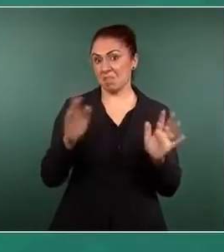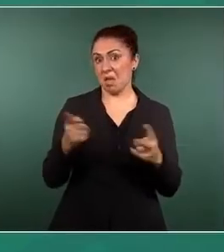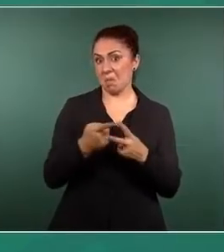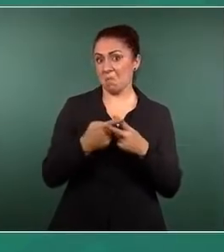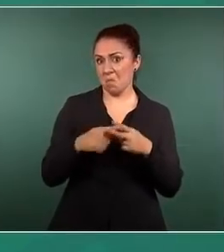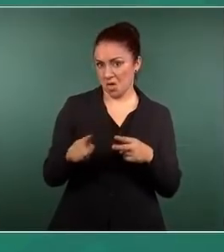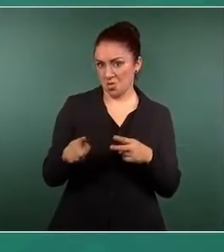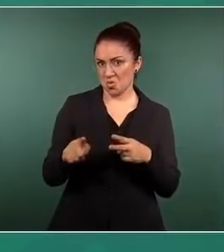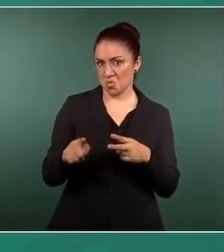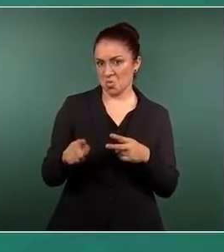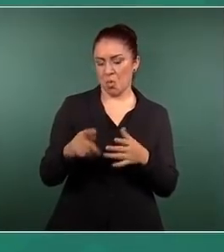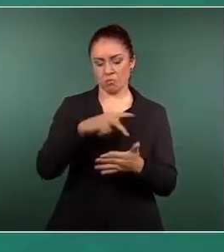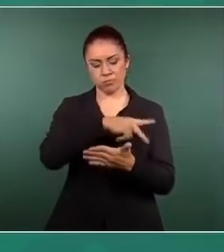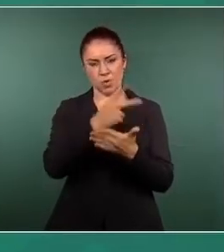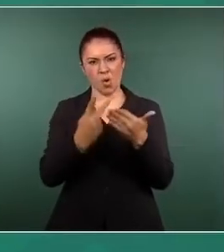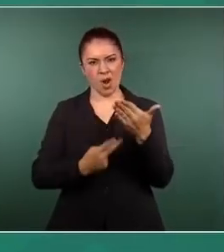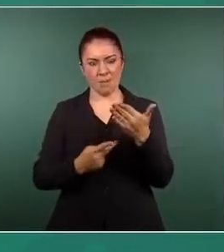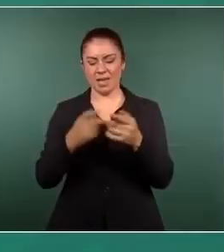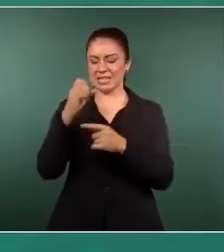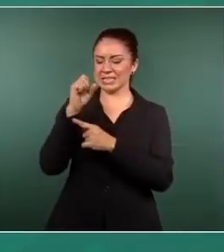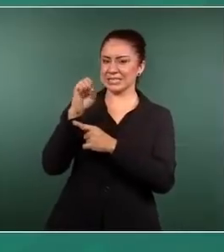el programa sembrando vida